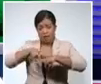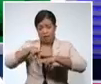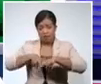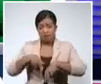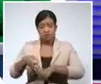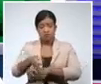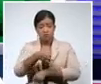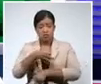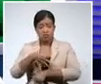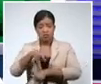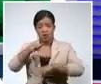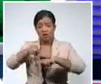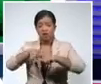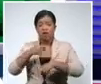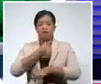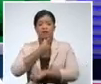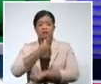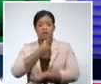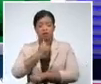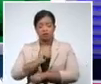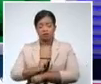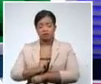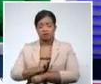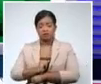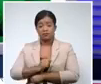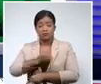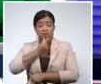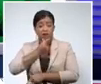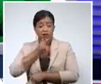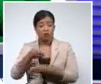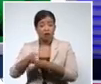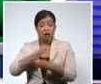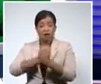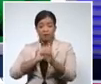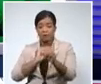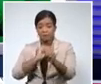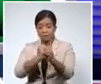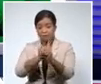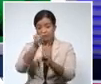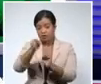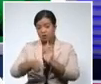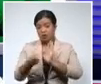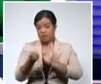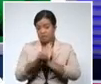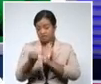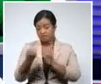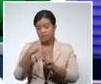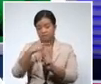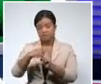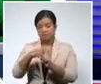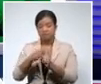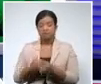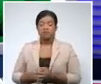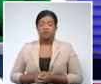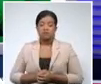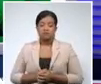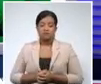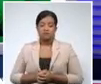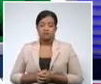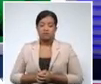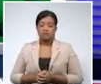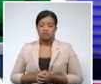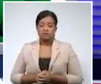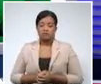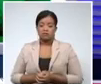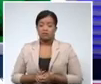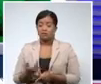municipio de Habana Vieja, contacto de un caso confirmado previamente, con antecedentes de hipertensión